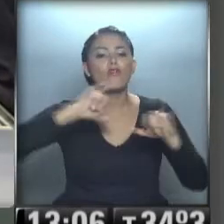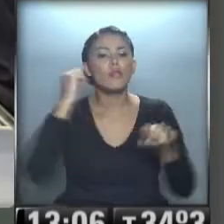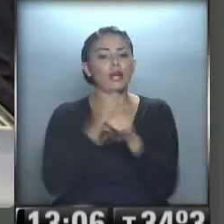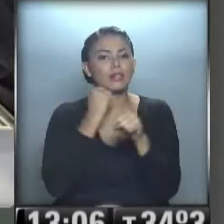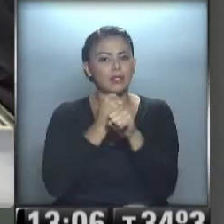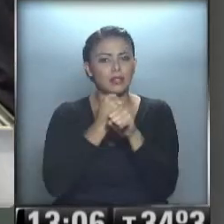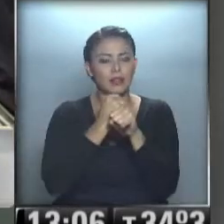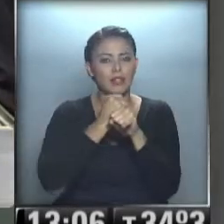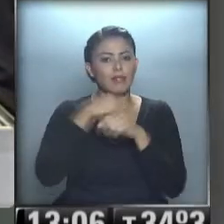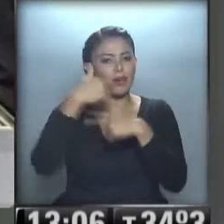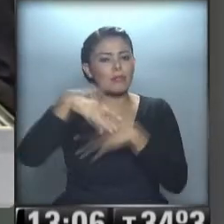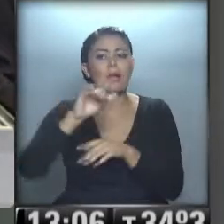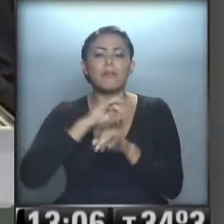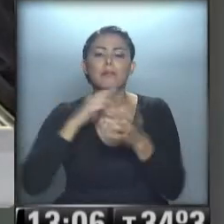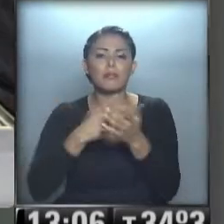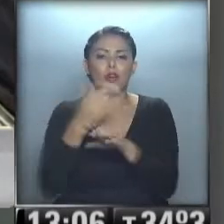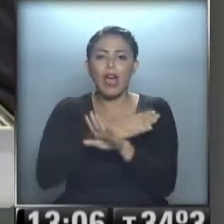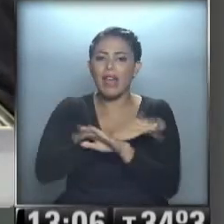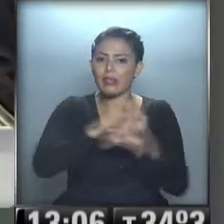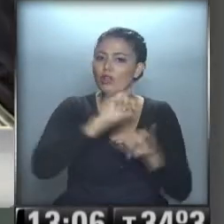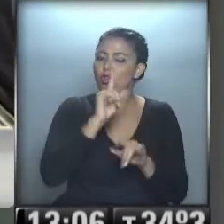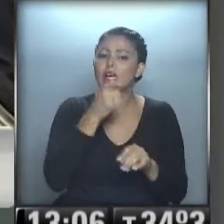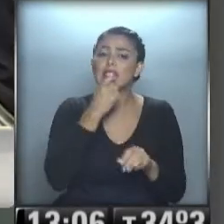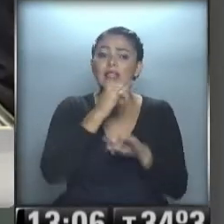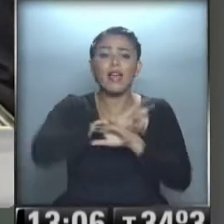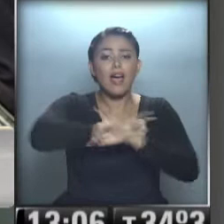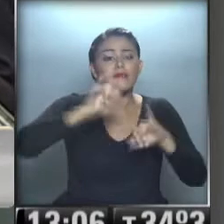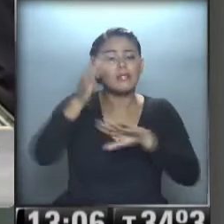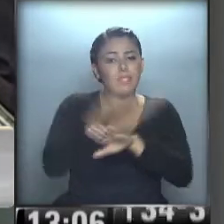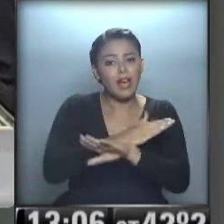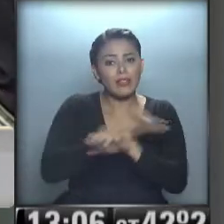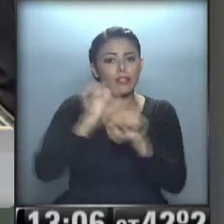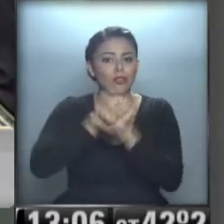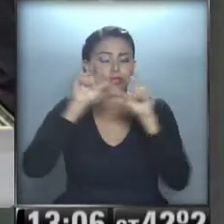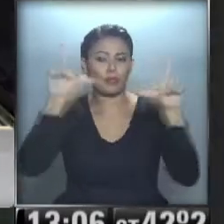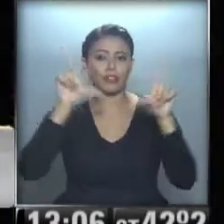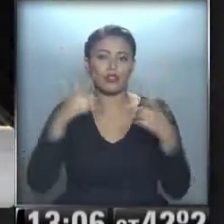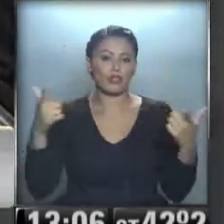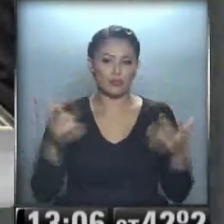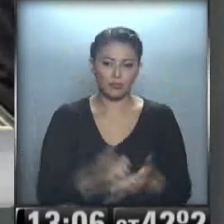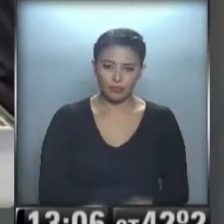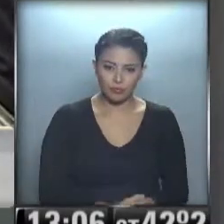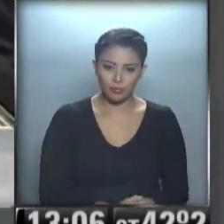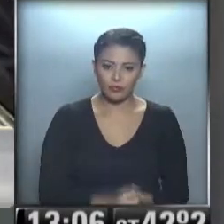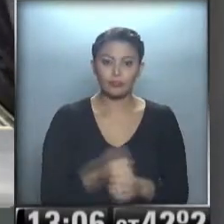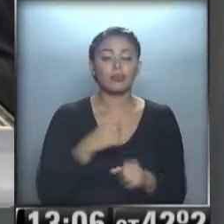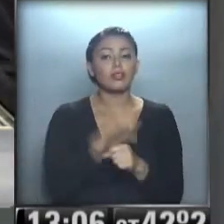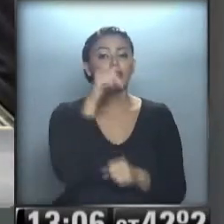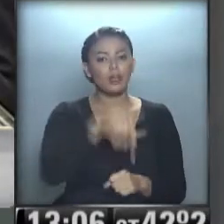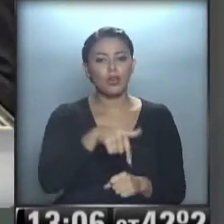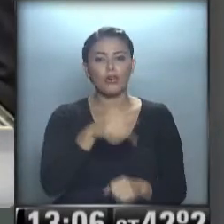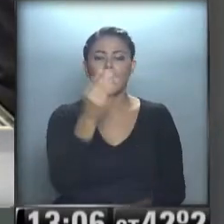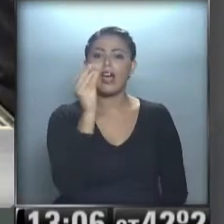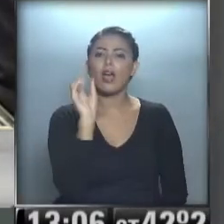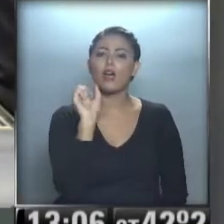lo contrario le quita el efecto sorpresa y la instrumentación de la misma no ha sido una devaluación